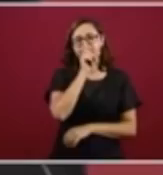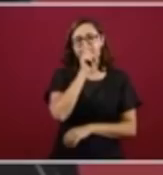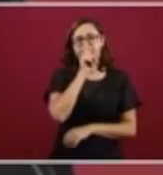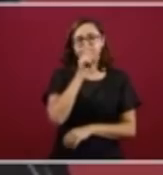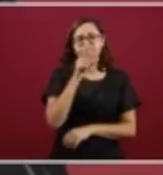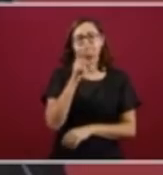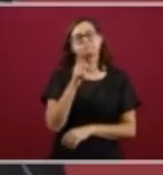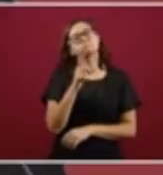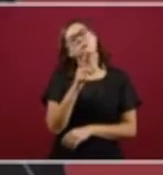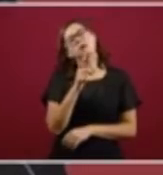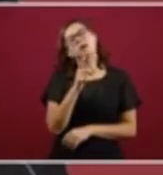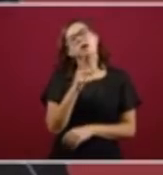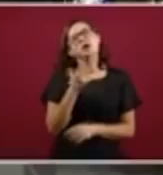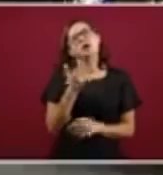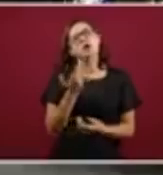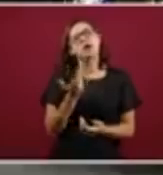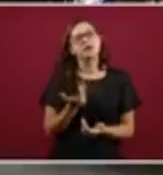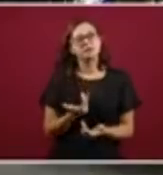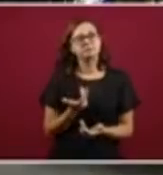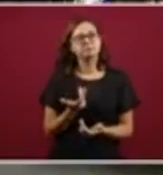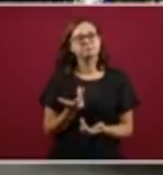tomaba en cuenta